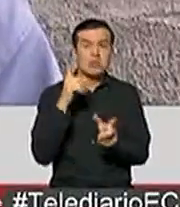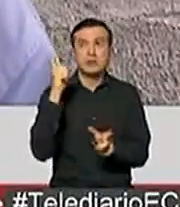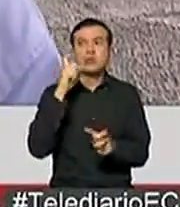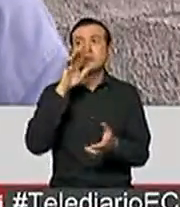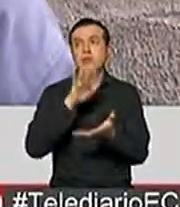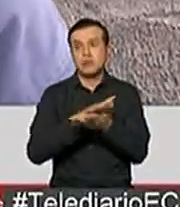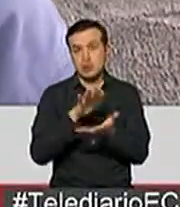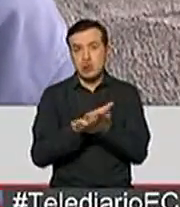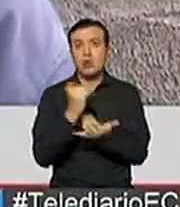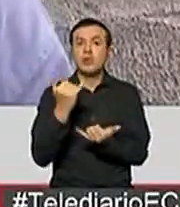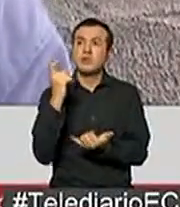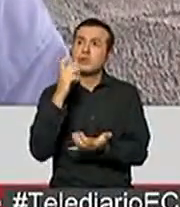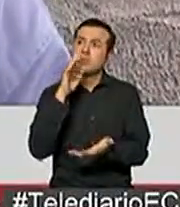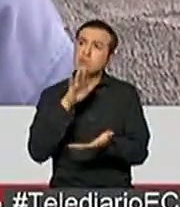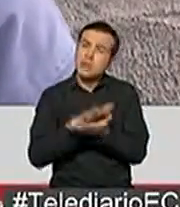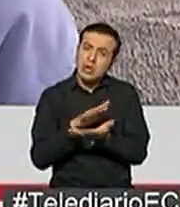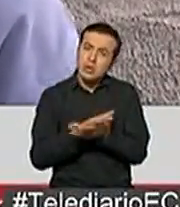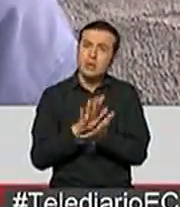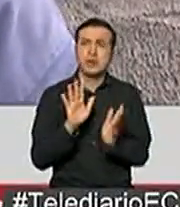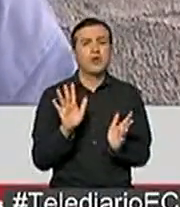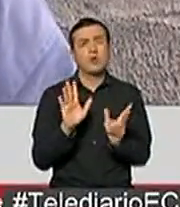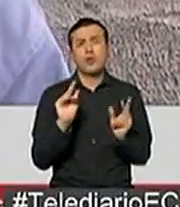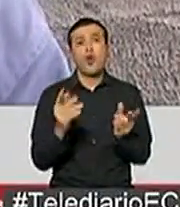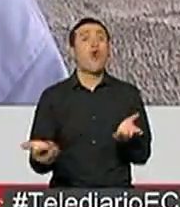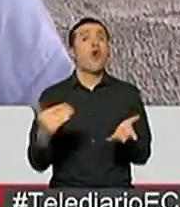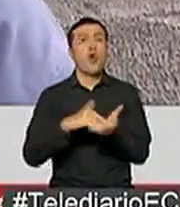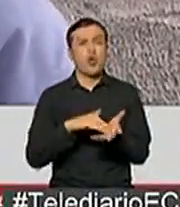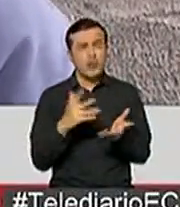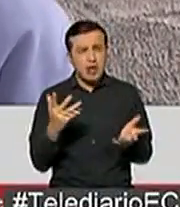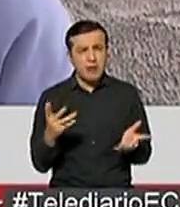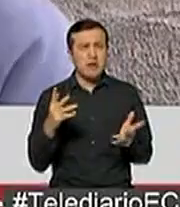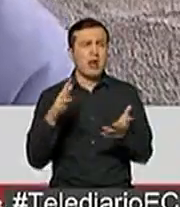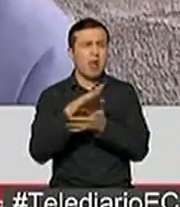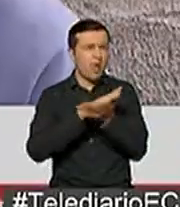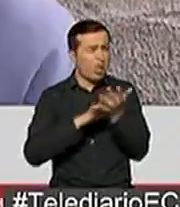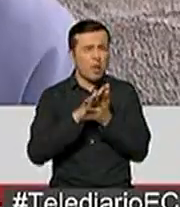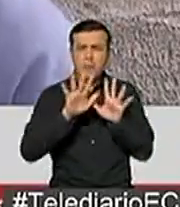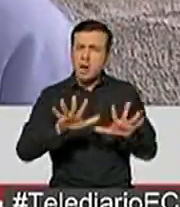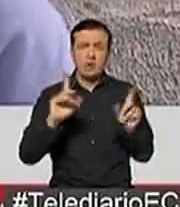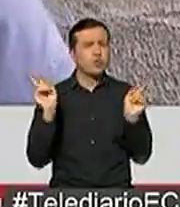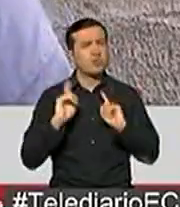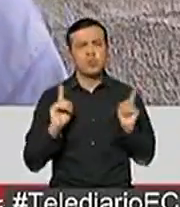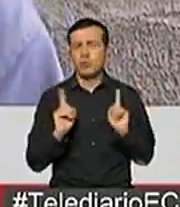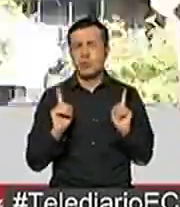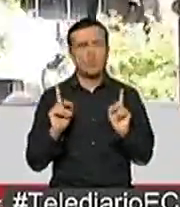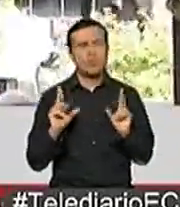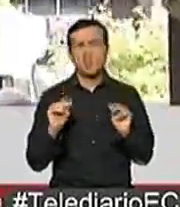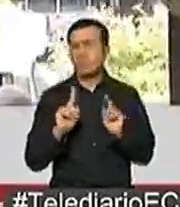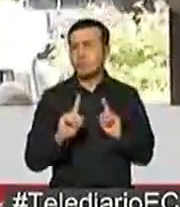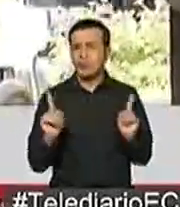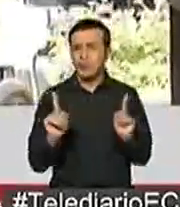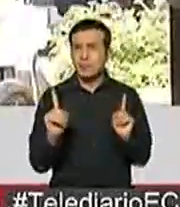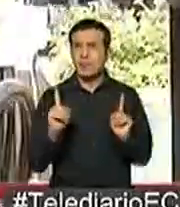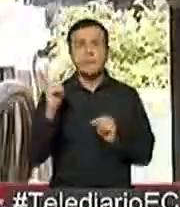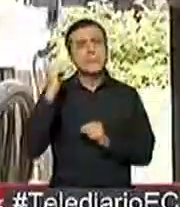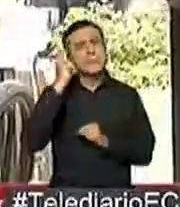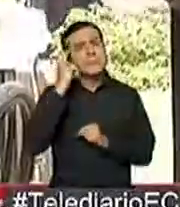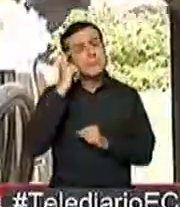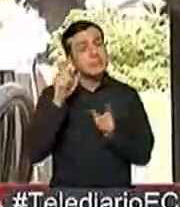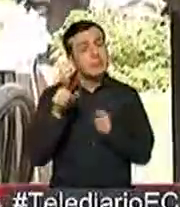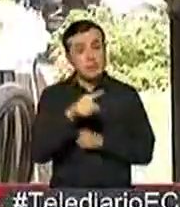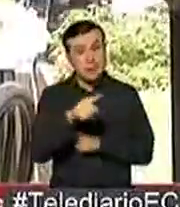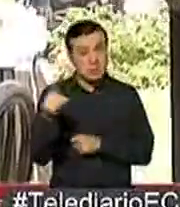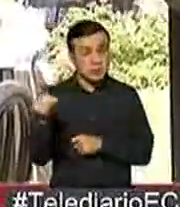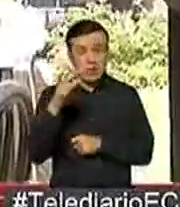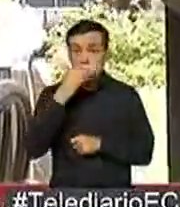tranquilidad de que ahorita ya no queda otra vez hace otra vez que haya paro ya no necesitamos pensamientos ciudadanos